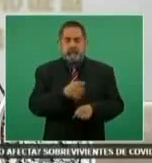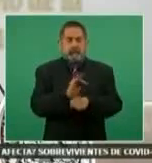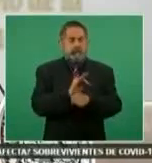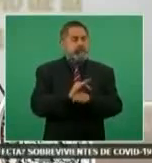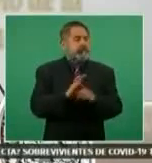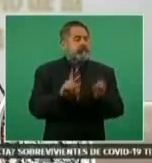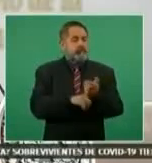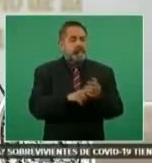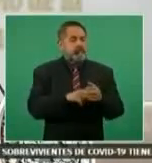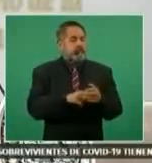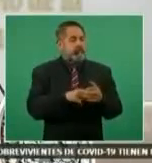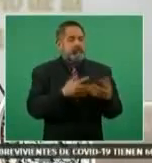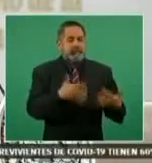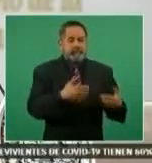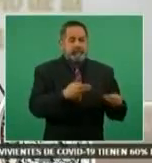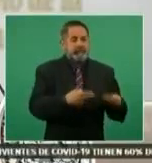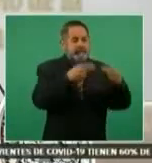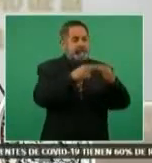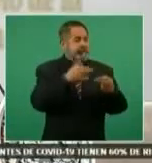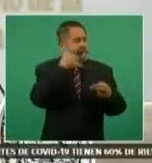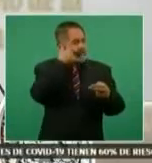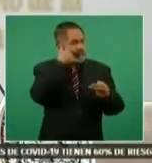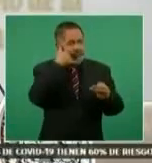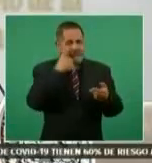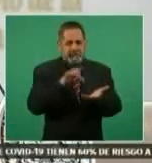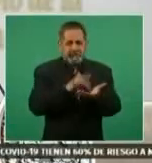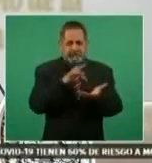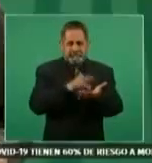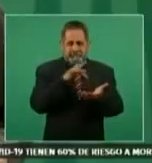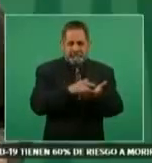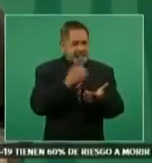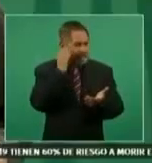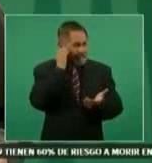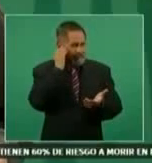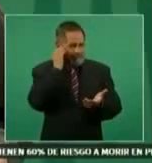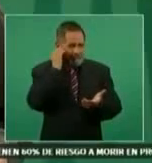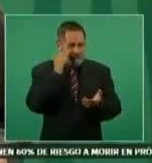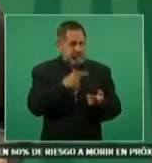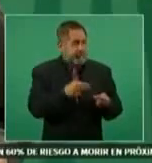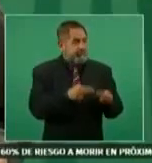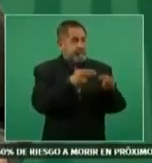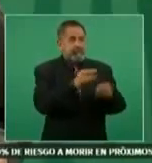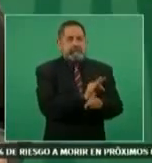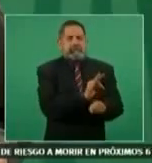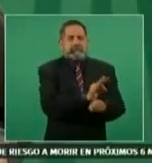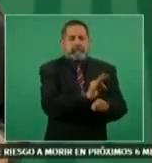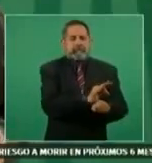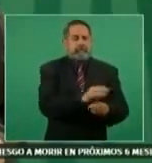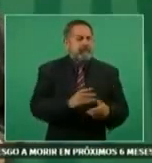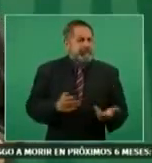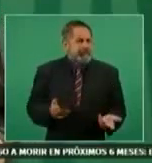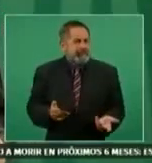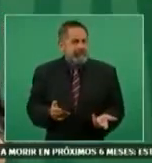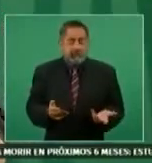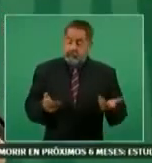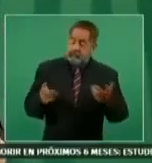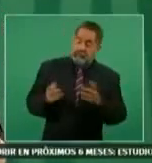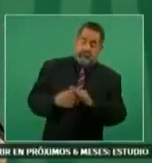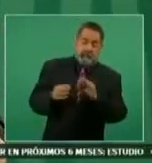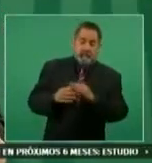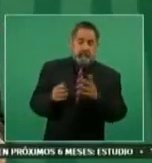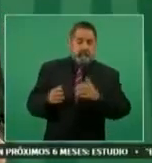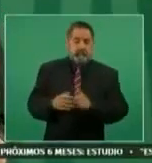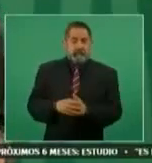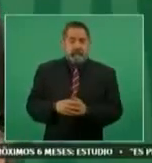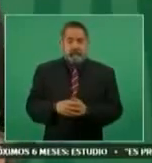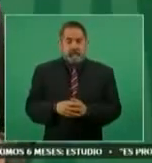todos. Oye, pero sí le caló al PGBB la decisión, ¿no? Yo creo que Porque asegura que actúan de manera hipócrita, ya que los datos que el padrón